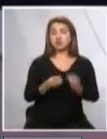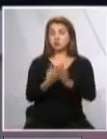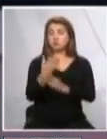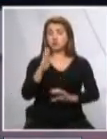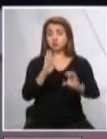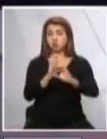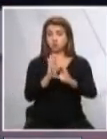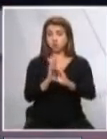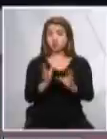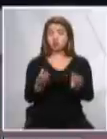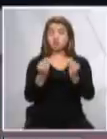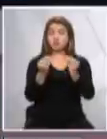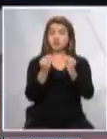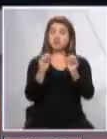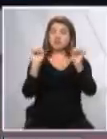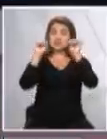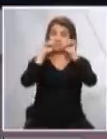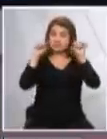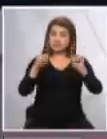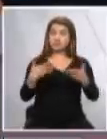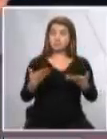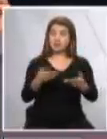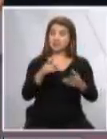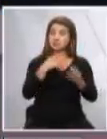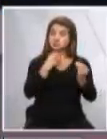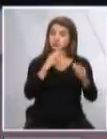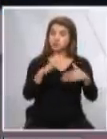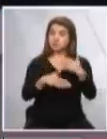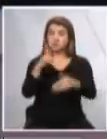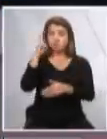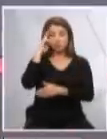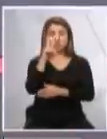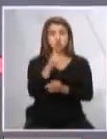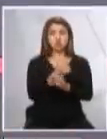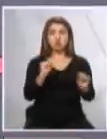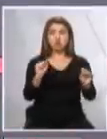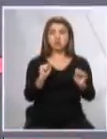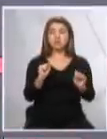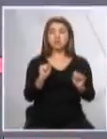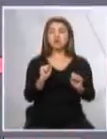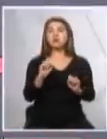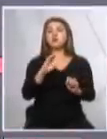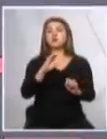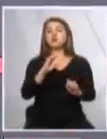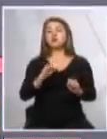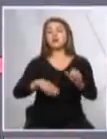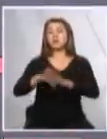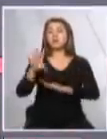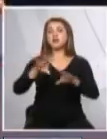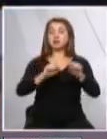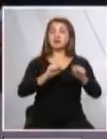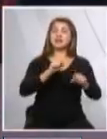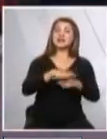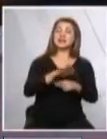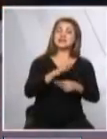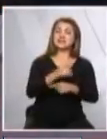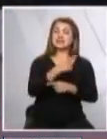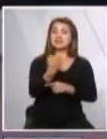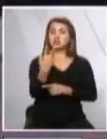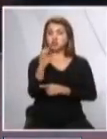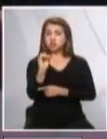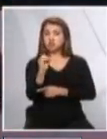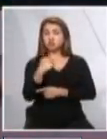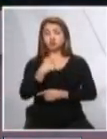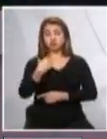y eventualmente el mecanismo para que eso suceda. Recuerda tú que hoy día no podemos por los quórum, el 15 y el 180, sí, yo no soy constitucionalista,